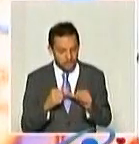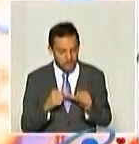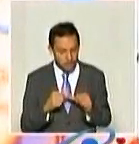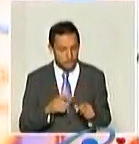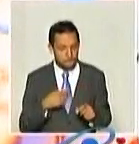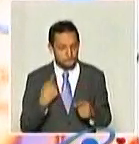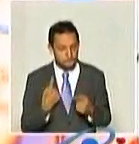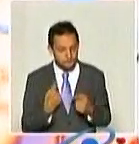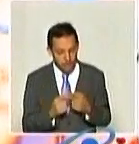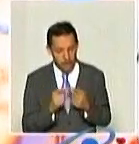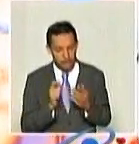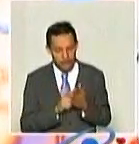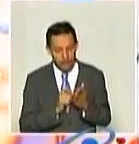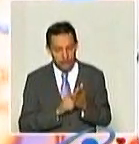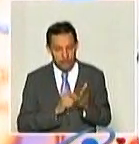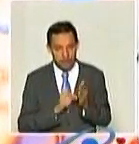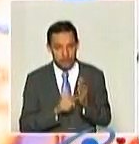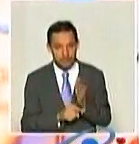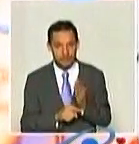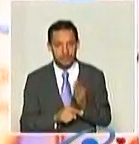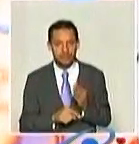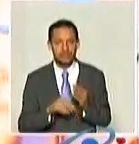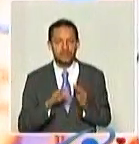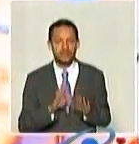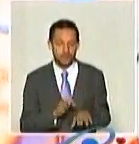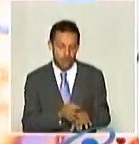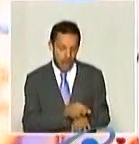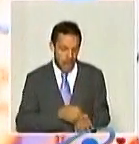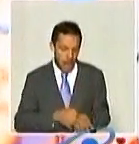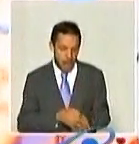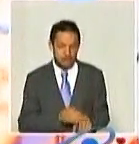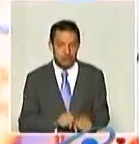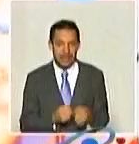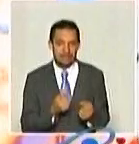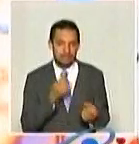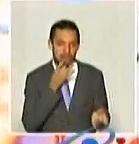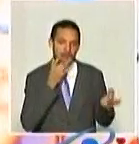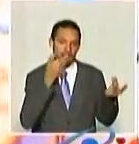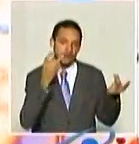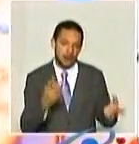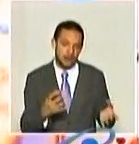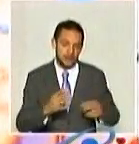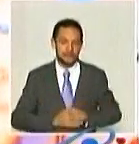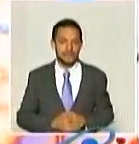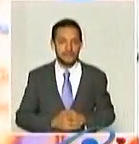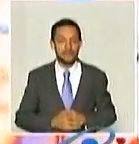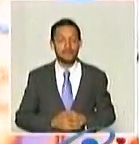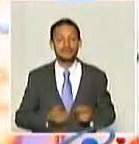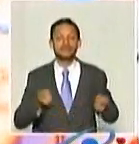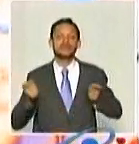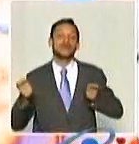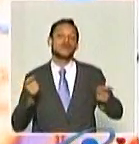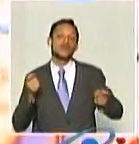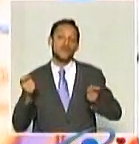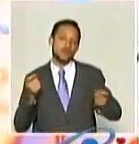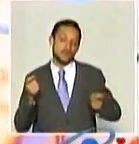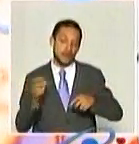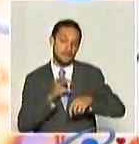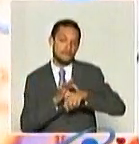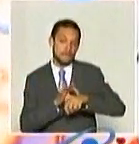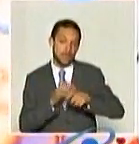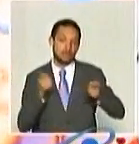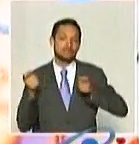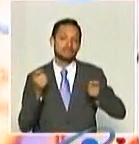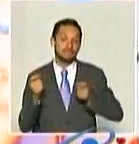de concentración de ozono, la úlcera se empieza a ampliar. Esos son criterios que se tienen que manejar médicamente muy